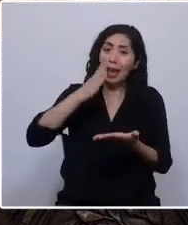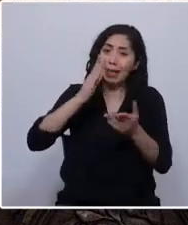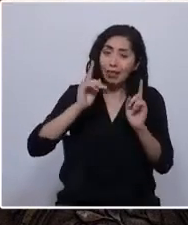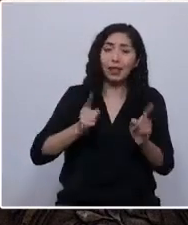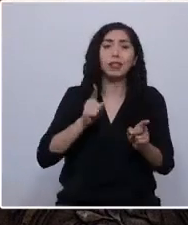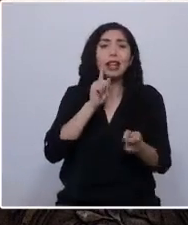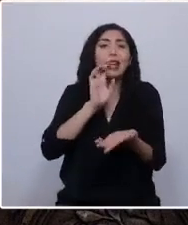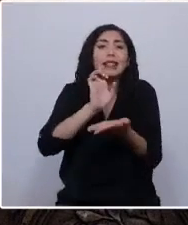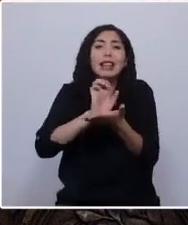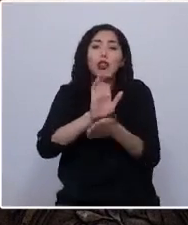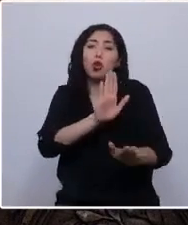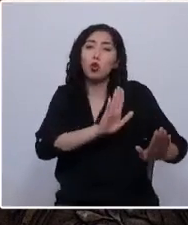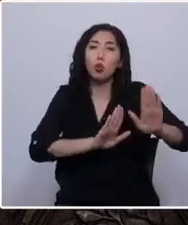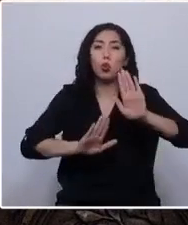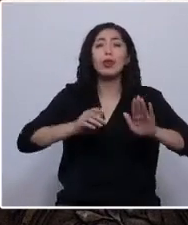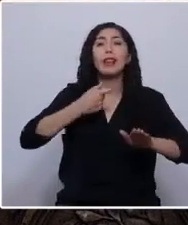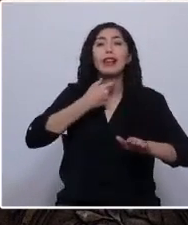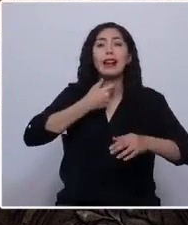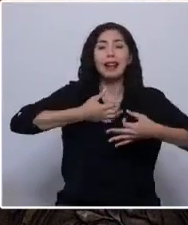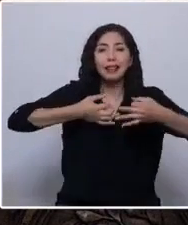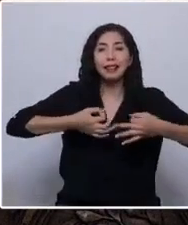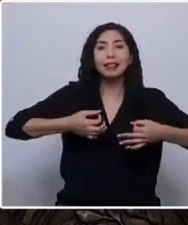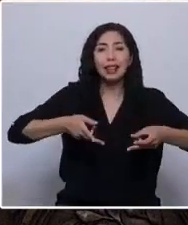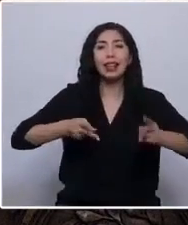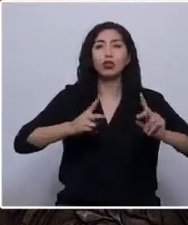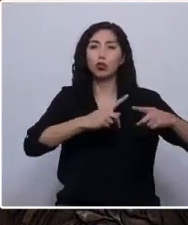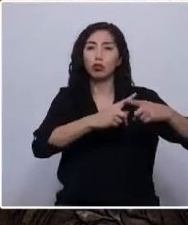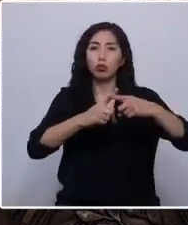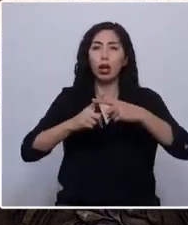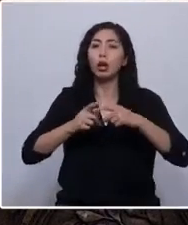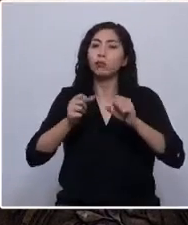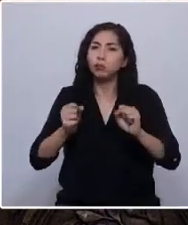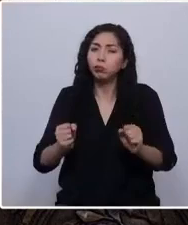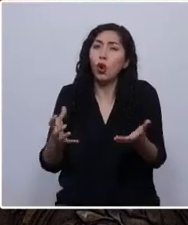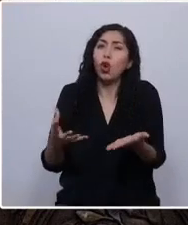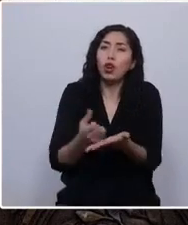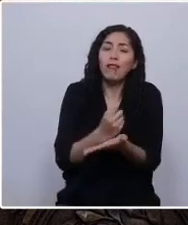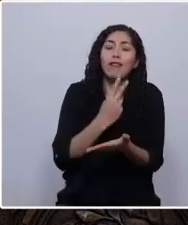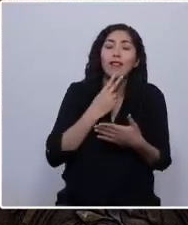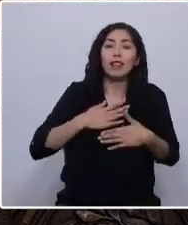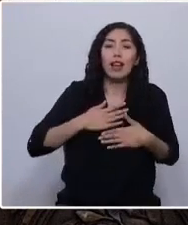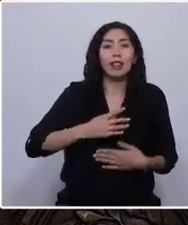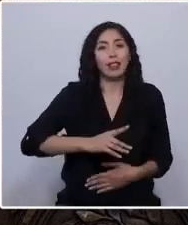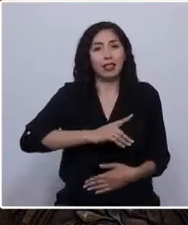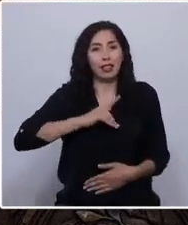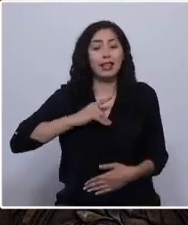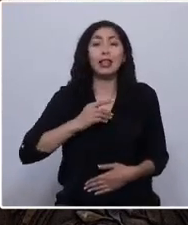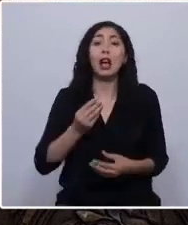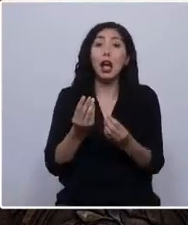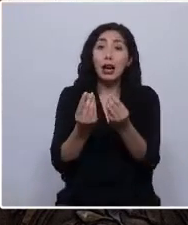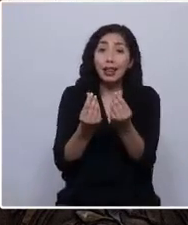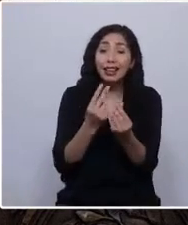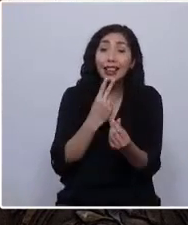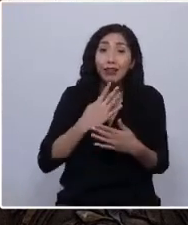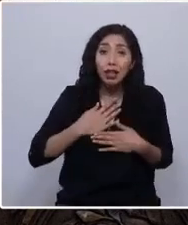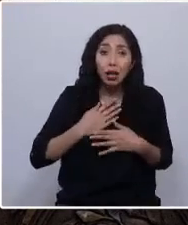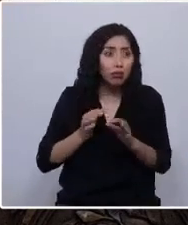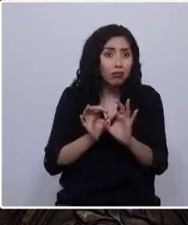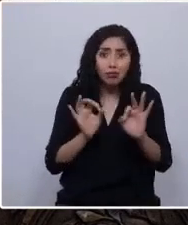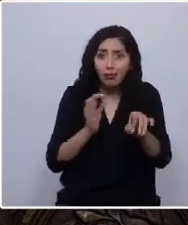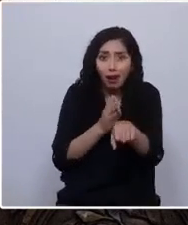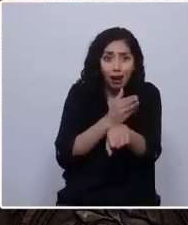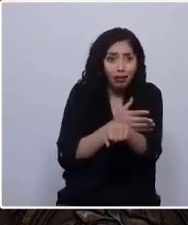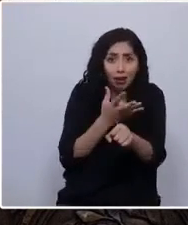un Estado que garantice los derechos sociales que nos permitirán alcanzar una vida digna, calidad de vida que nunca hemos tenido. Quiero